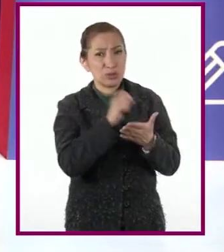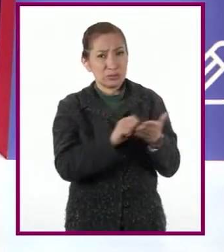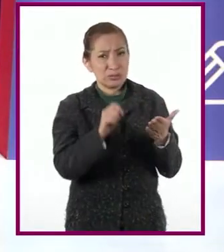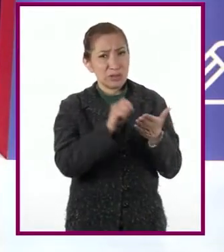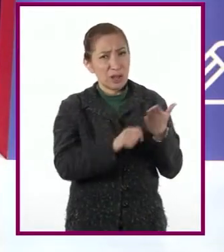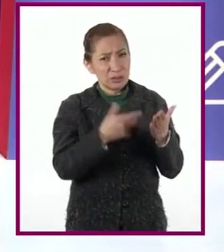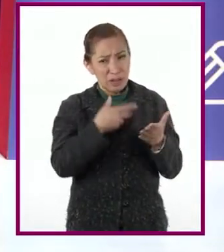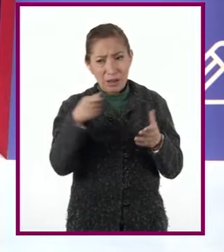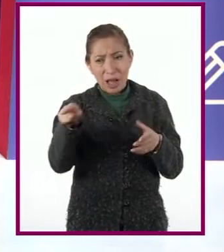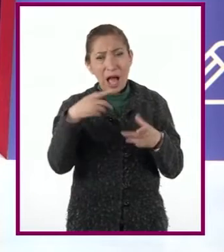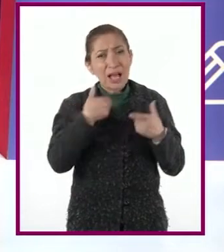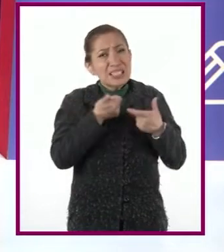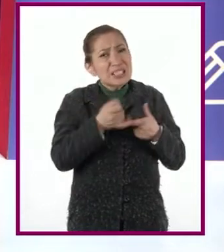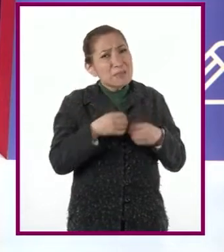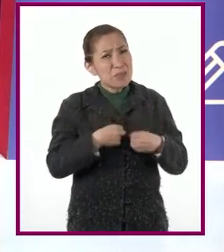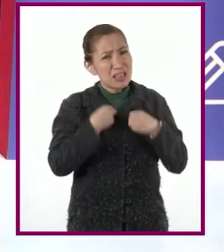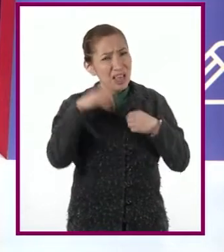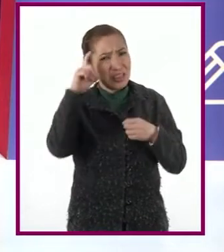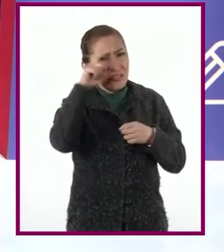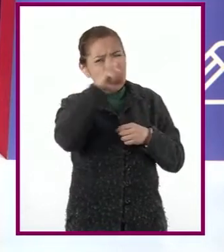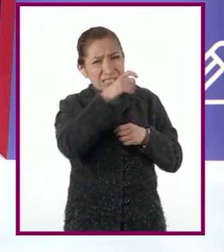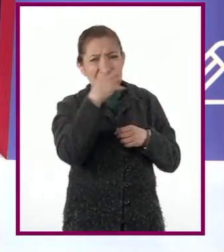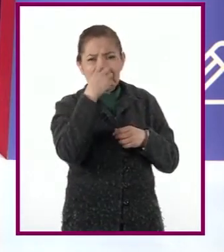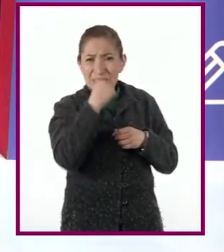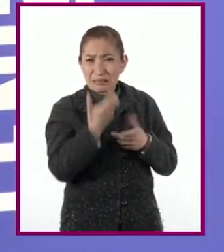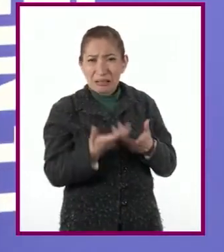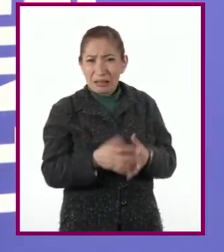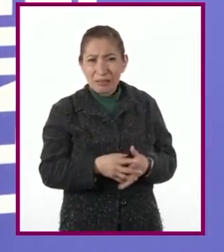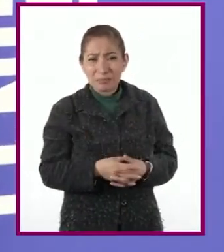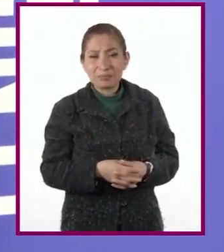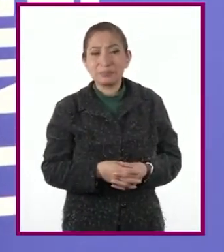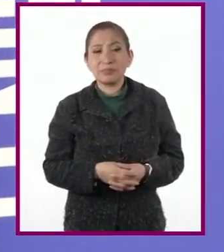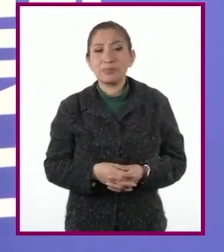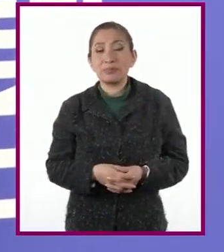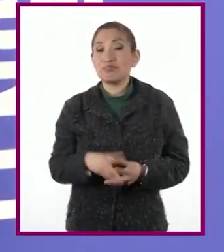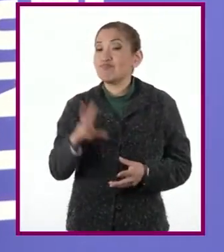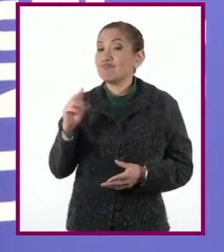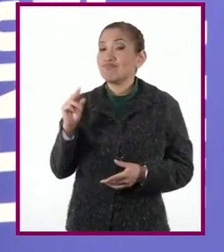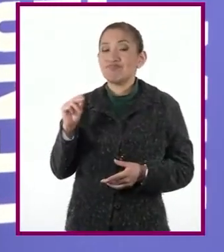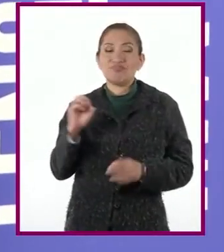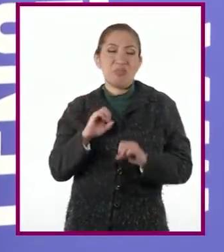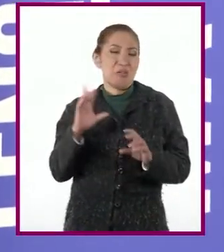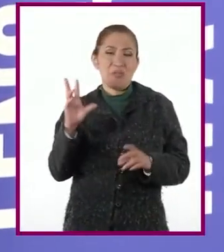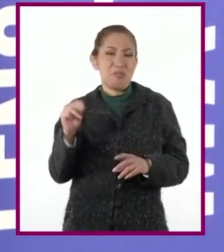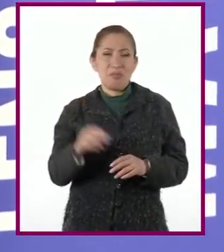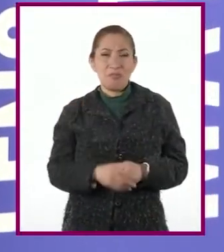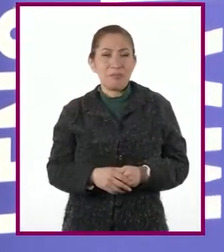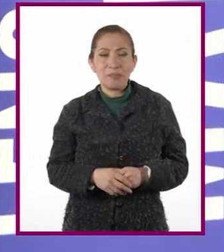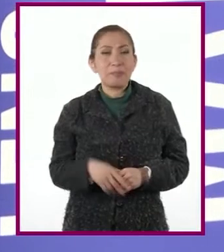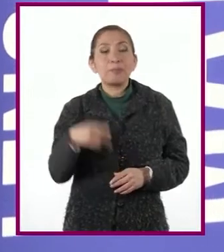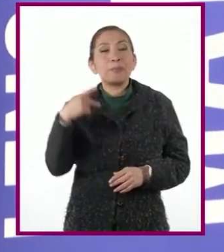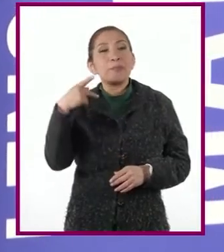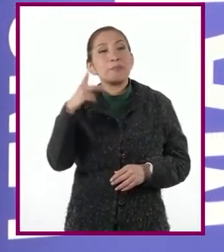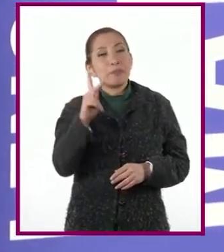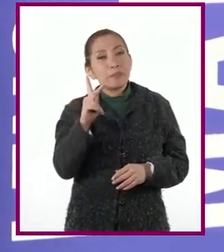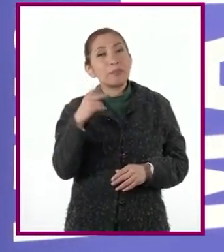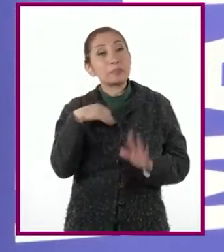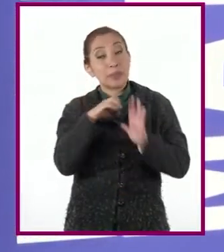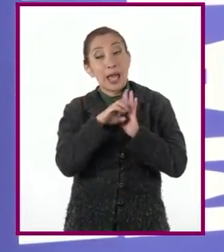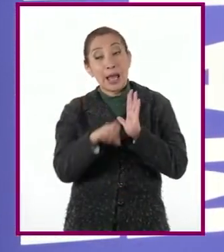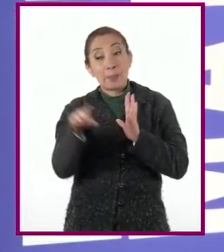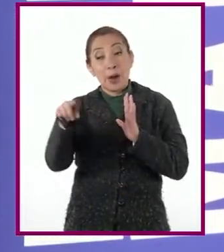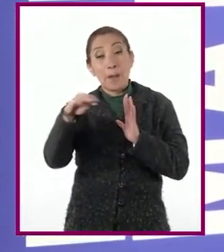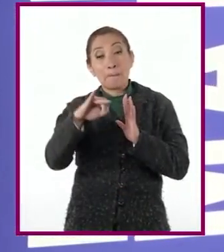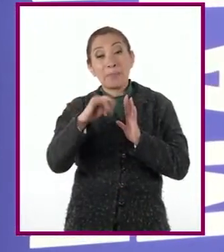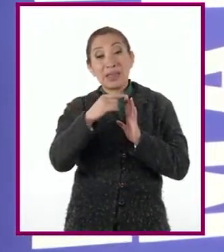escritores tenían esa vida tan dura y triste? No, por supuesto que no. Sin embargo, el ejemplo